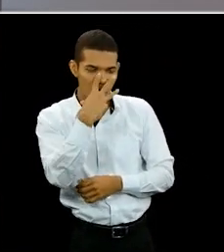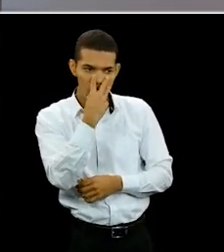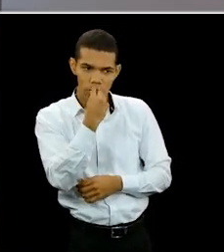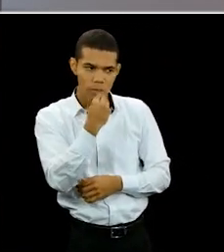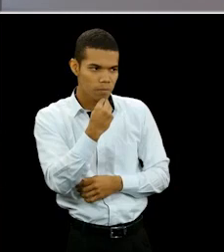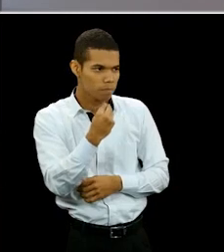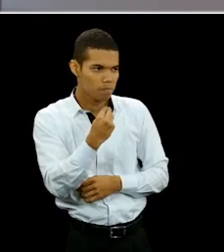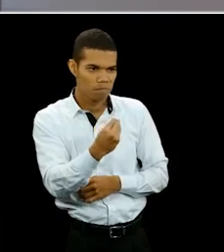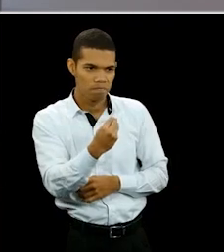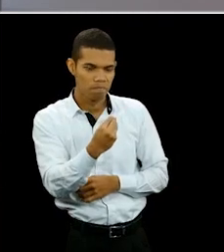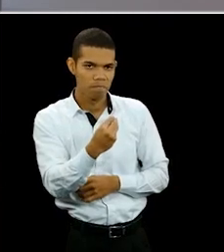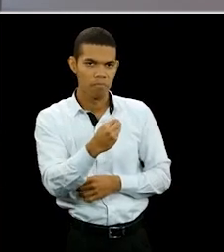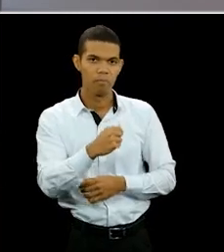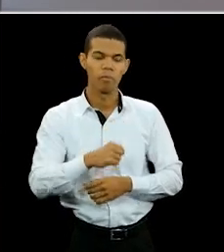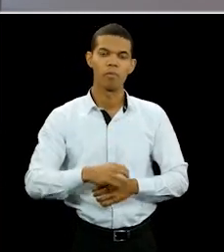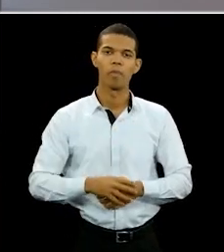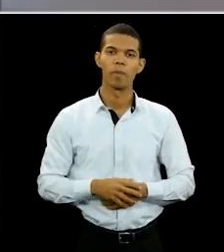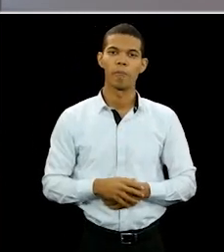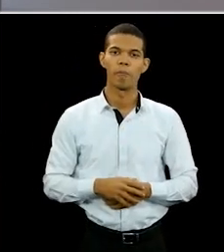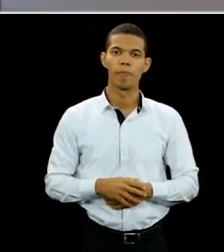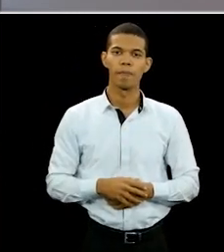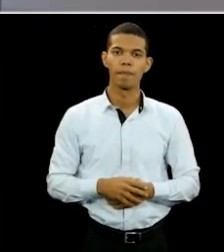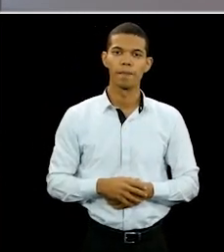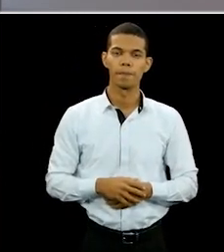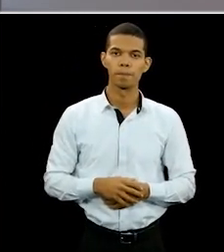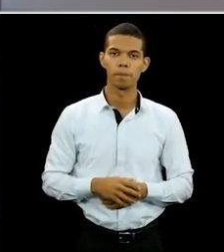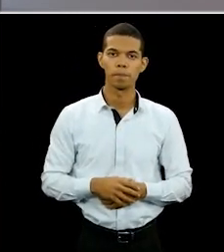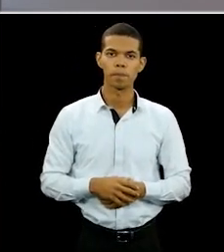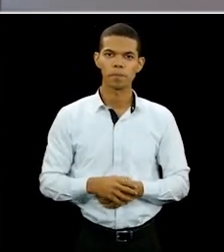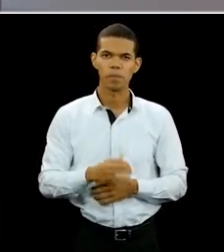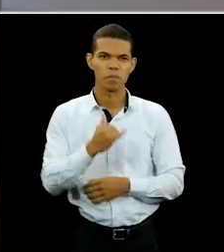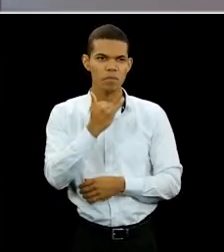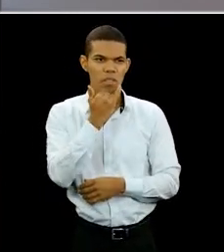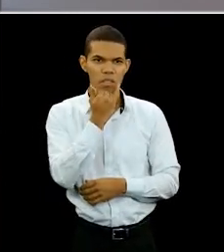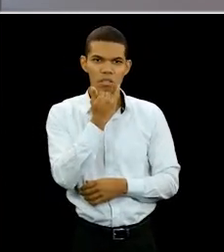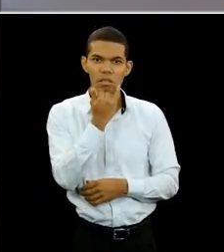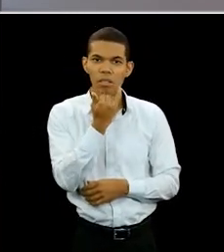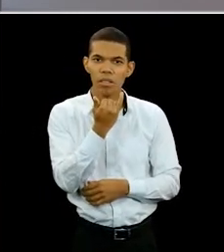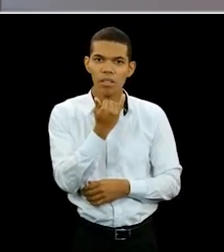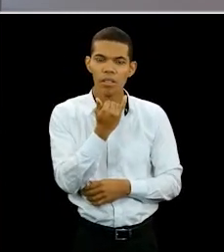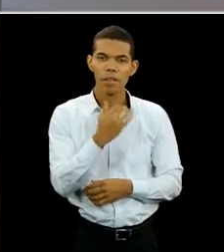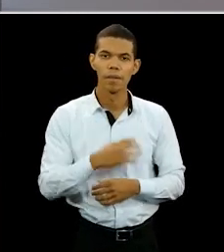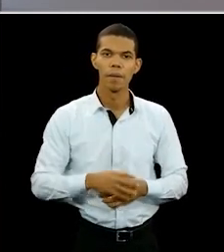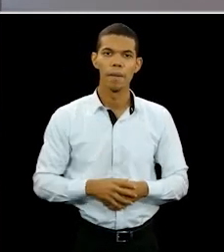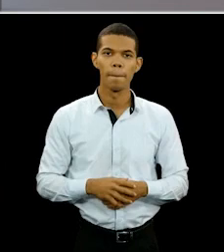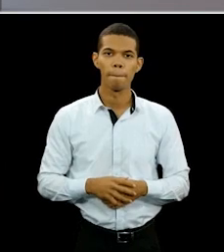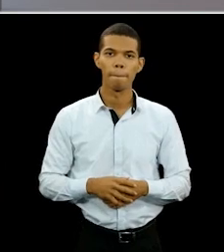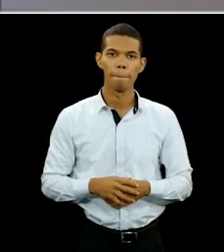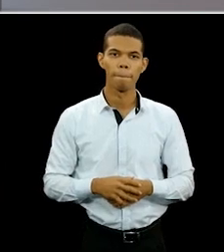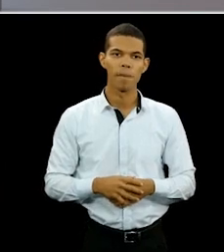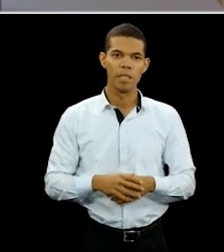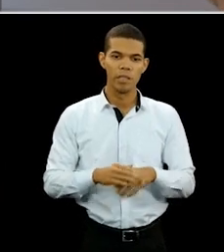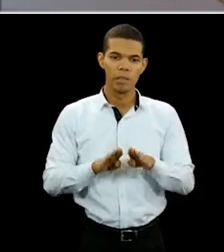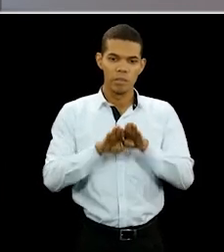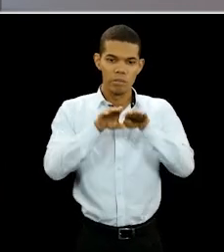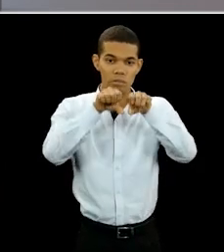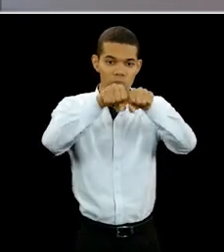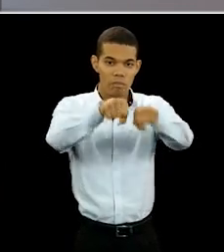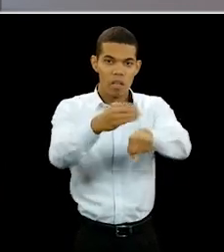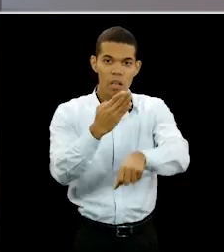abominaciones eso Por supuesto llevó a las consecuencias que ya conocemos como la destrucción de